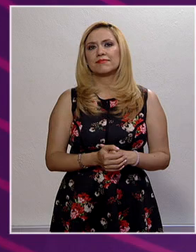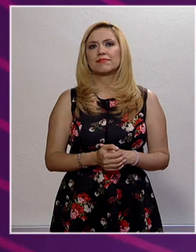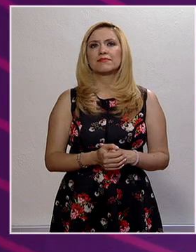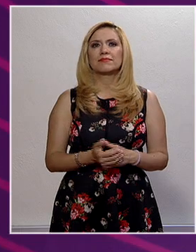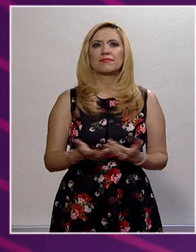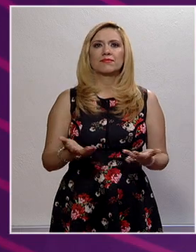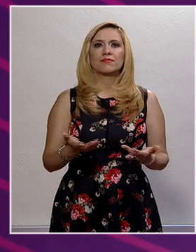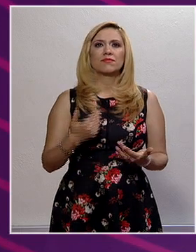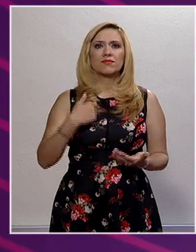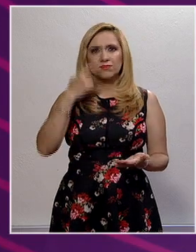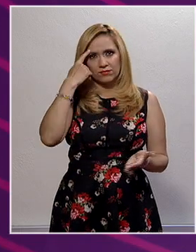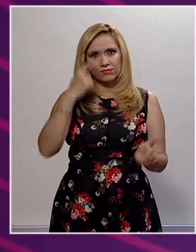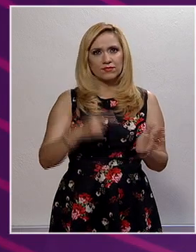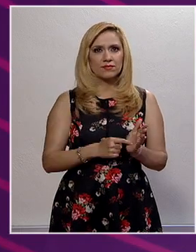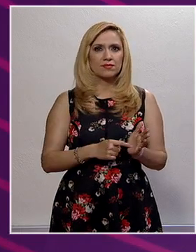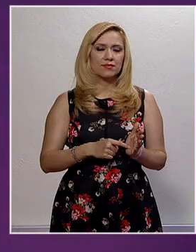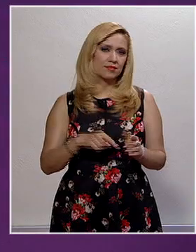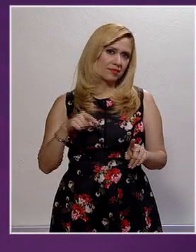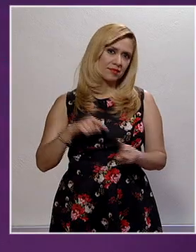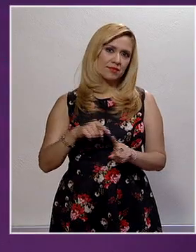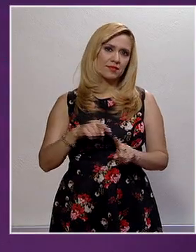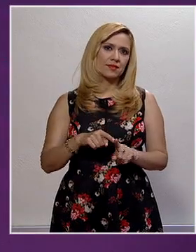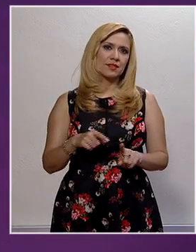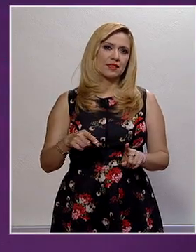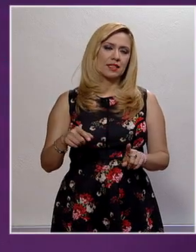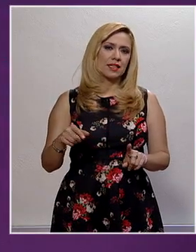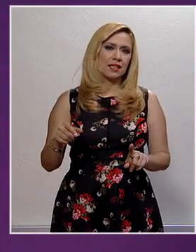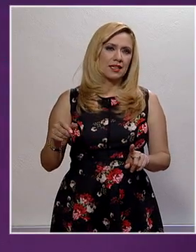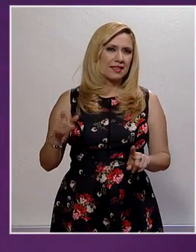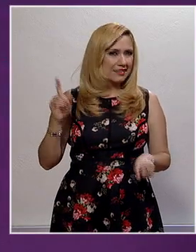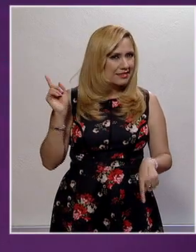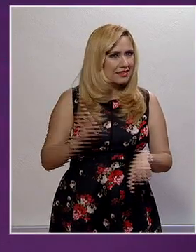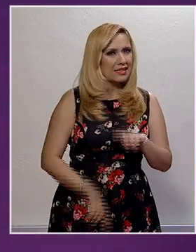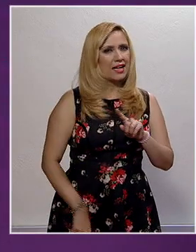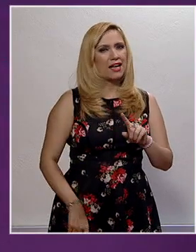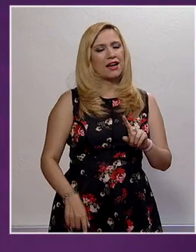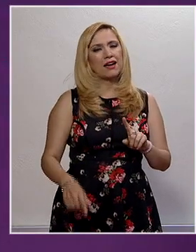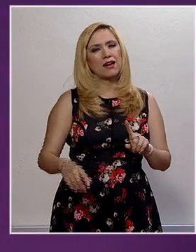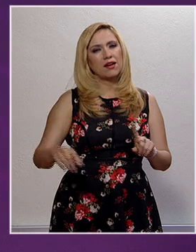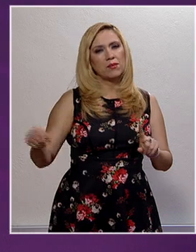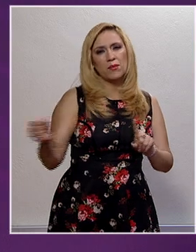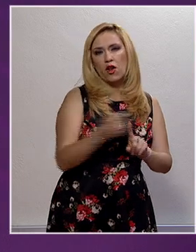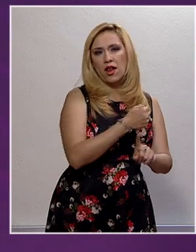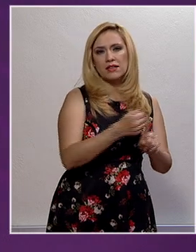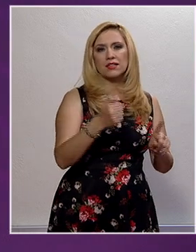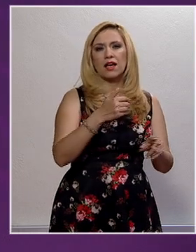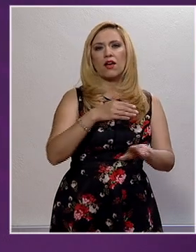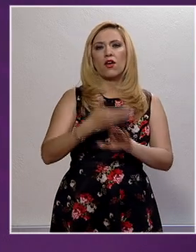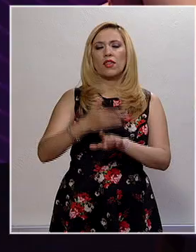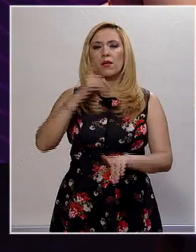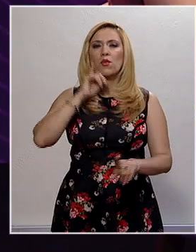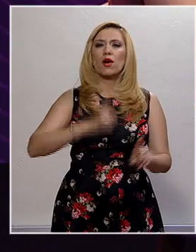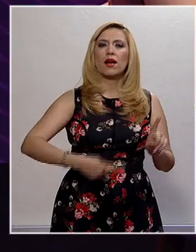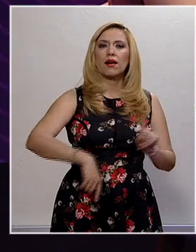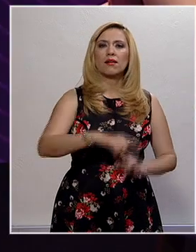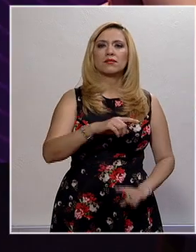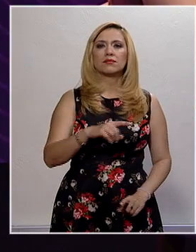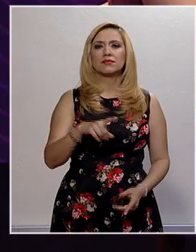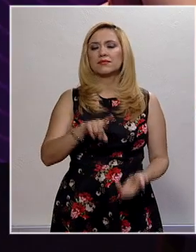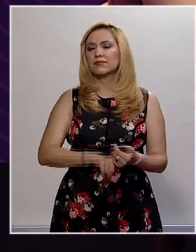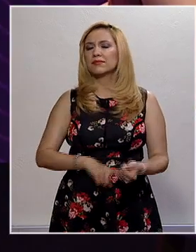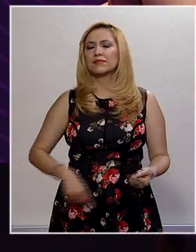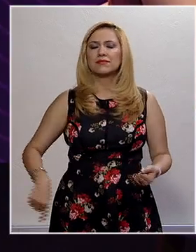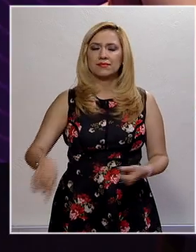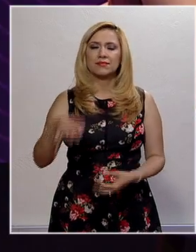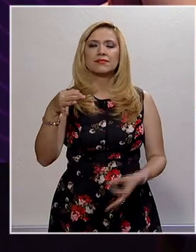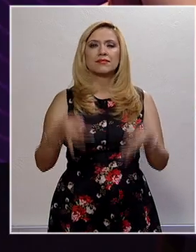pues yo creo que la lucha contra la violencia contra las mujeres tiene una dimensión en el aparato de